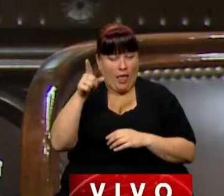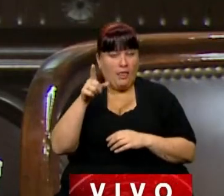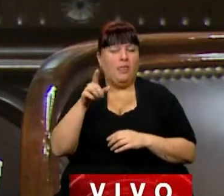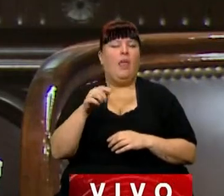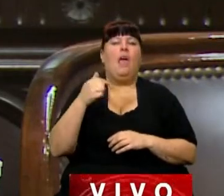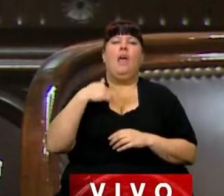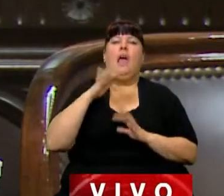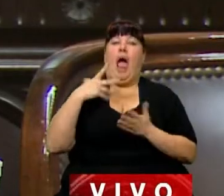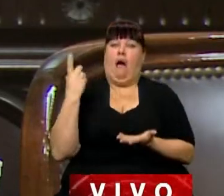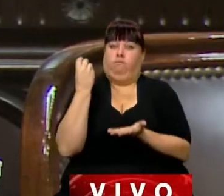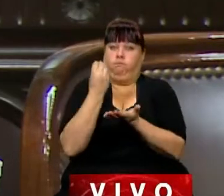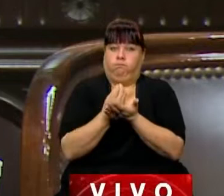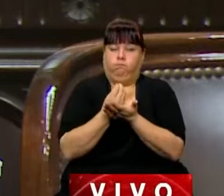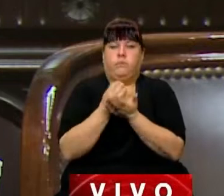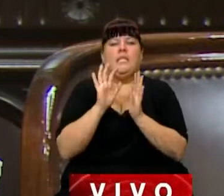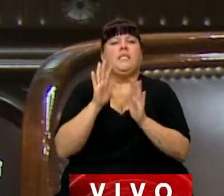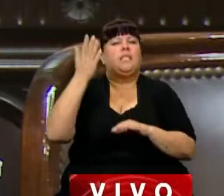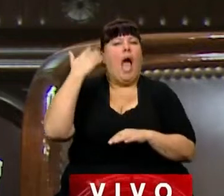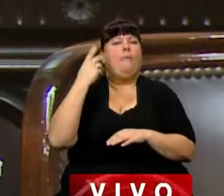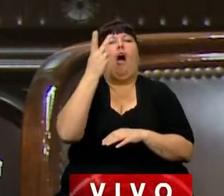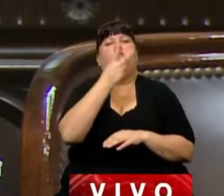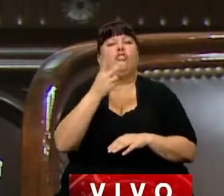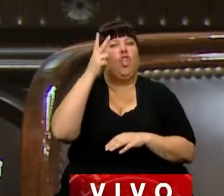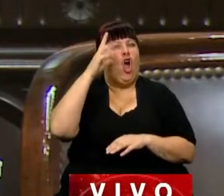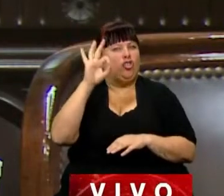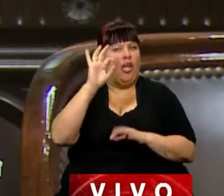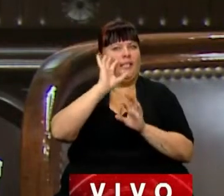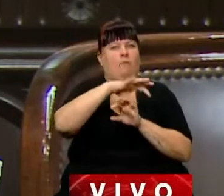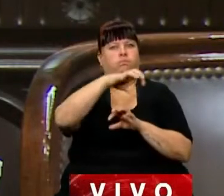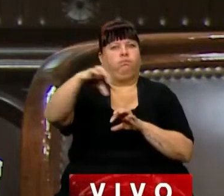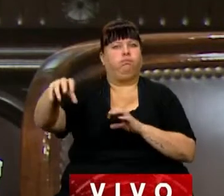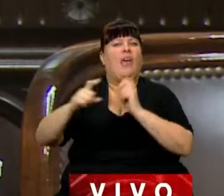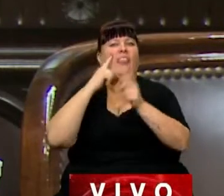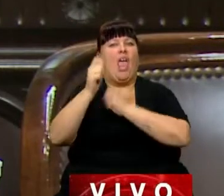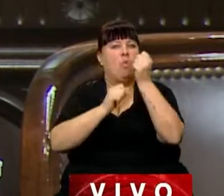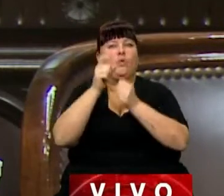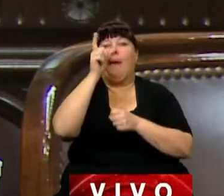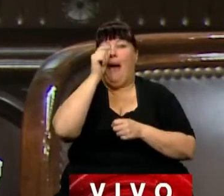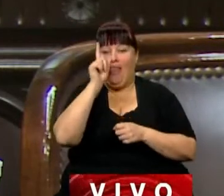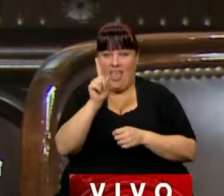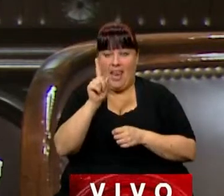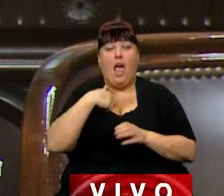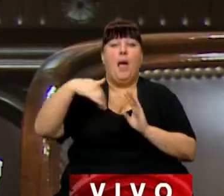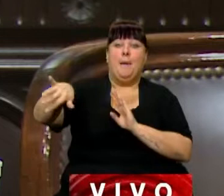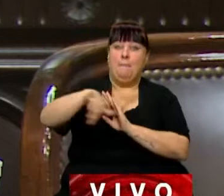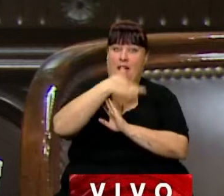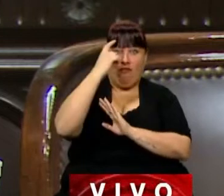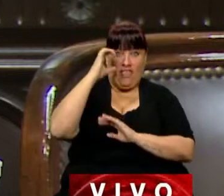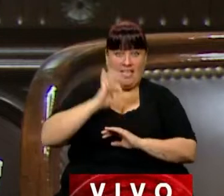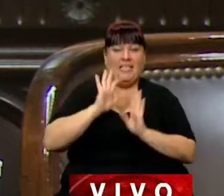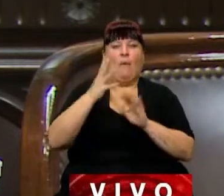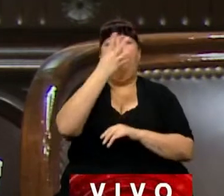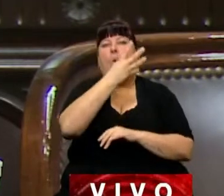cuando nosotros asumimos teníamos 280 establecimientos industriales en la madera y cuando nos fuimos a los 10 años